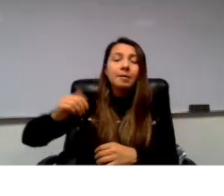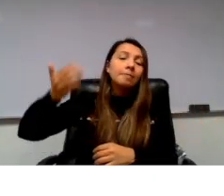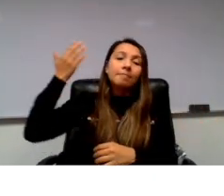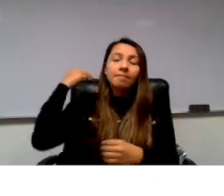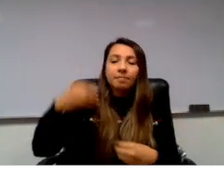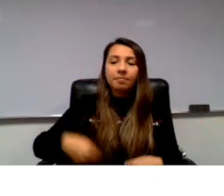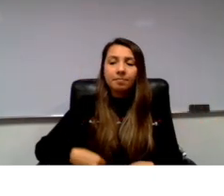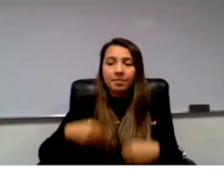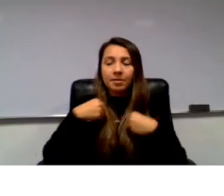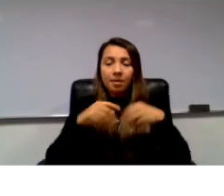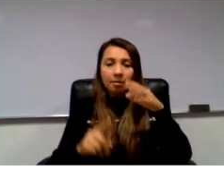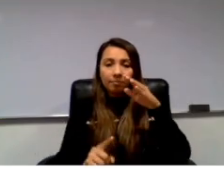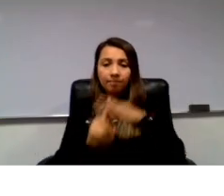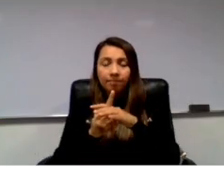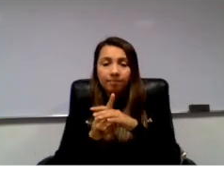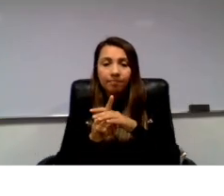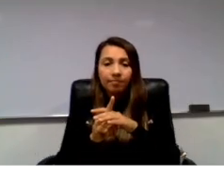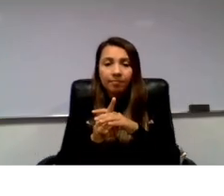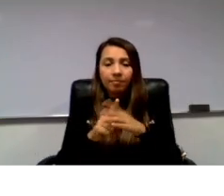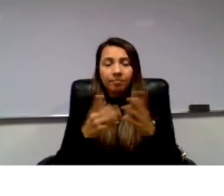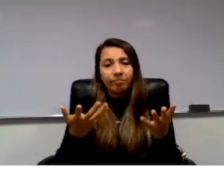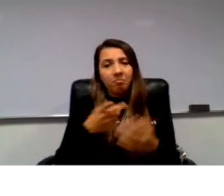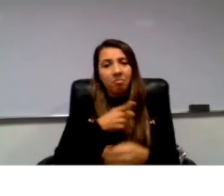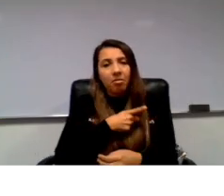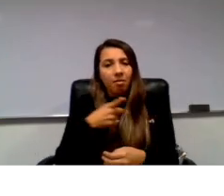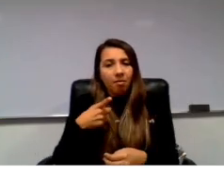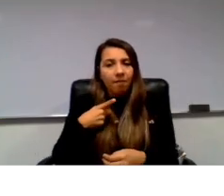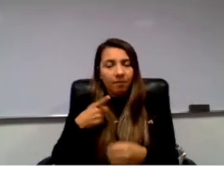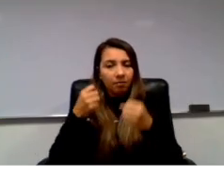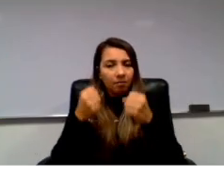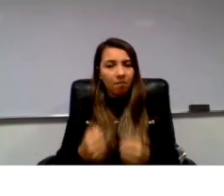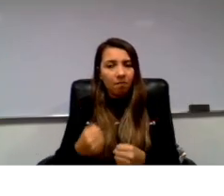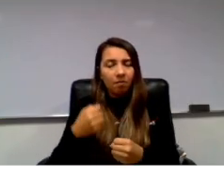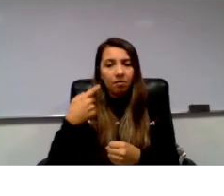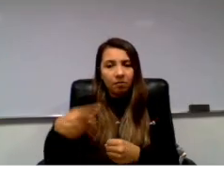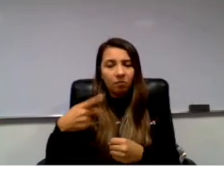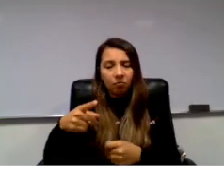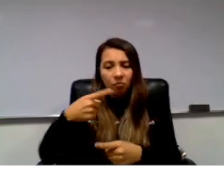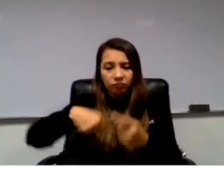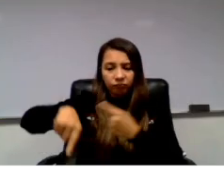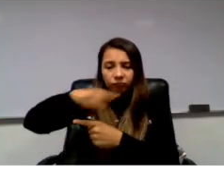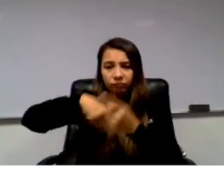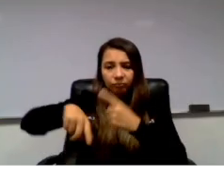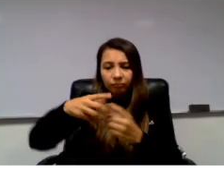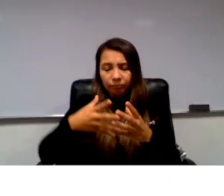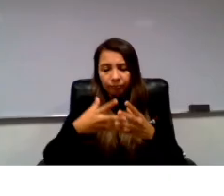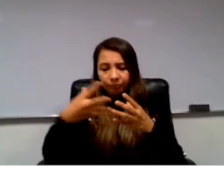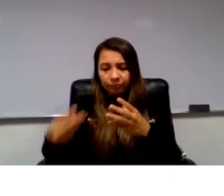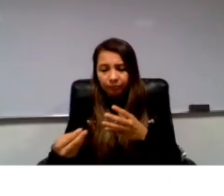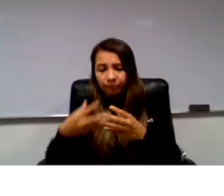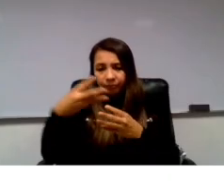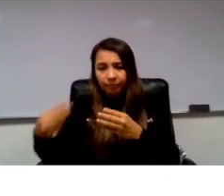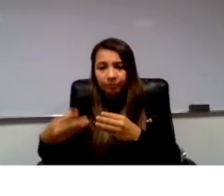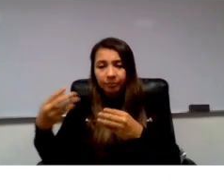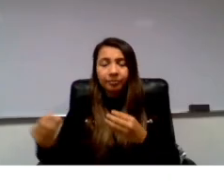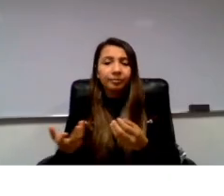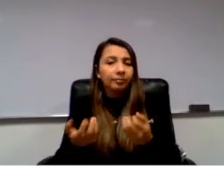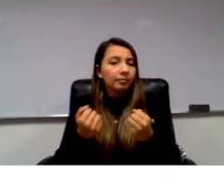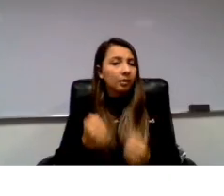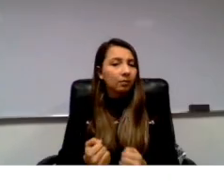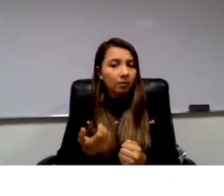vida, a los inicios de la vida, pues tuvo que haber tenido metabolismo, replicarse, tuvo que haber sido sencillo, y